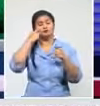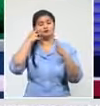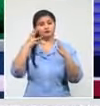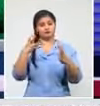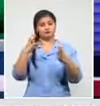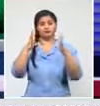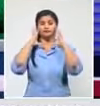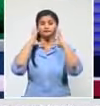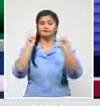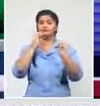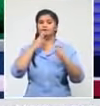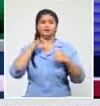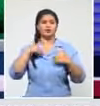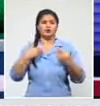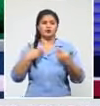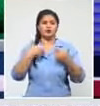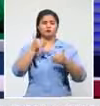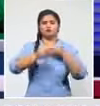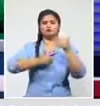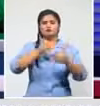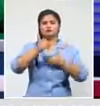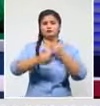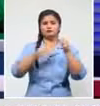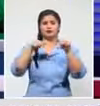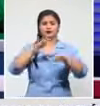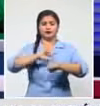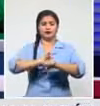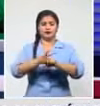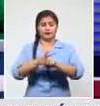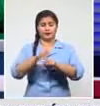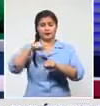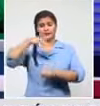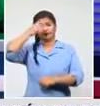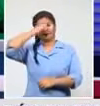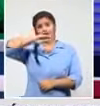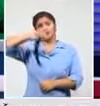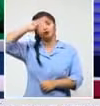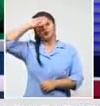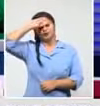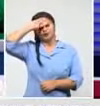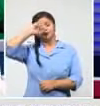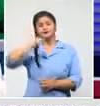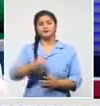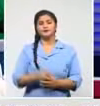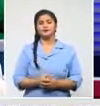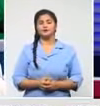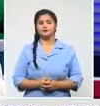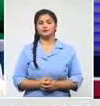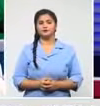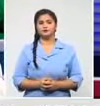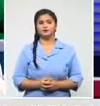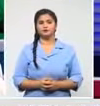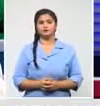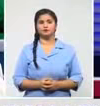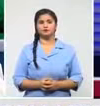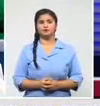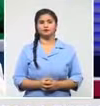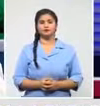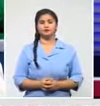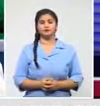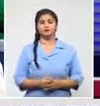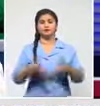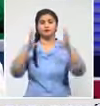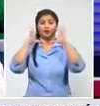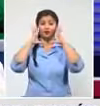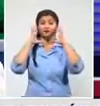el comportamiento de la enfermedad en nuestro país, pues ver las barras donde